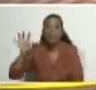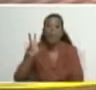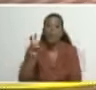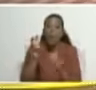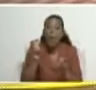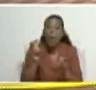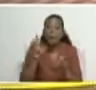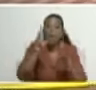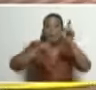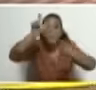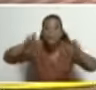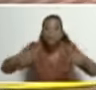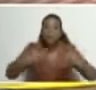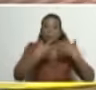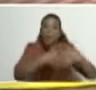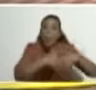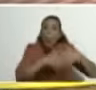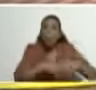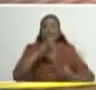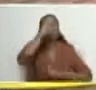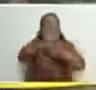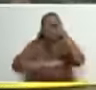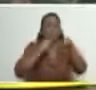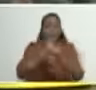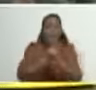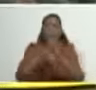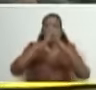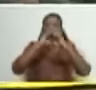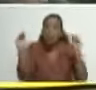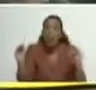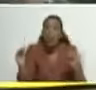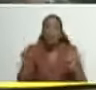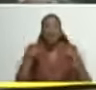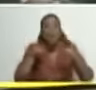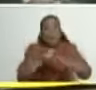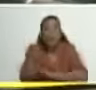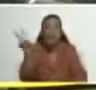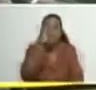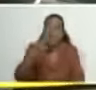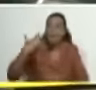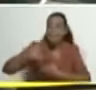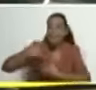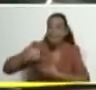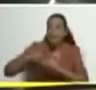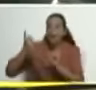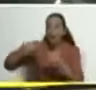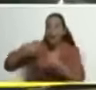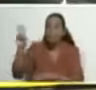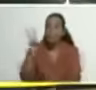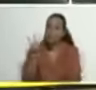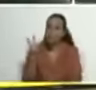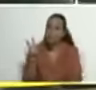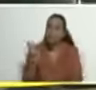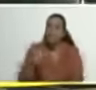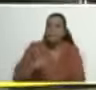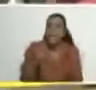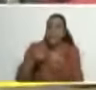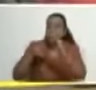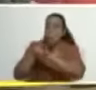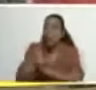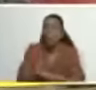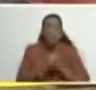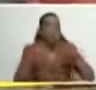nuevos inversionistas, todos internacionales, que se meten a producir petróleo y gas en Venezuela.